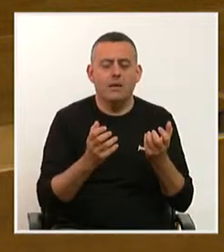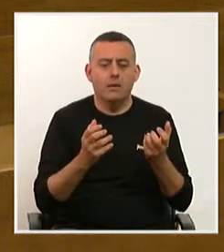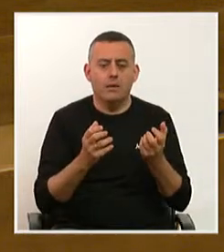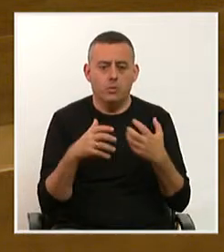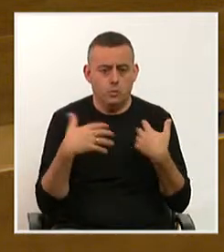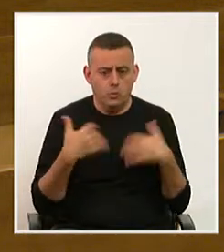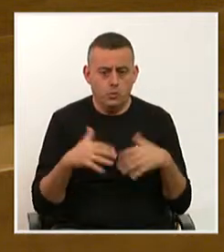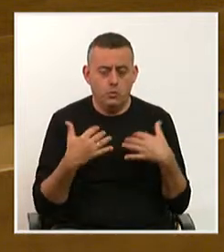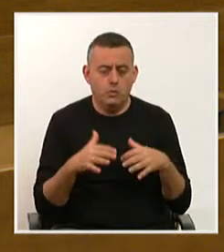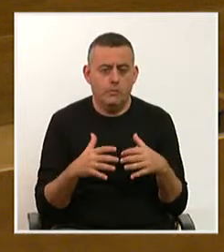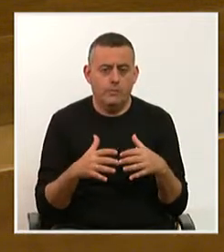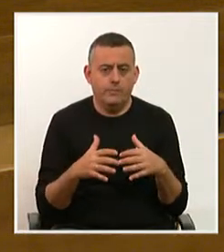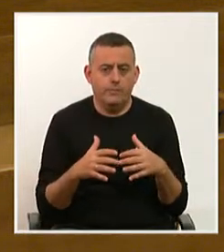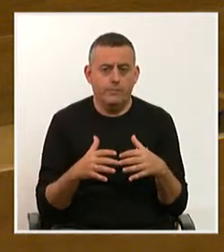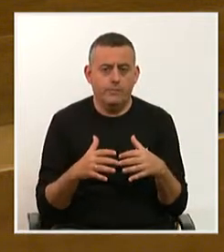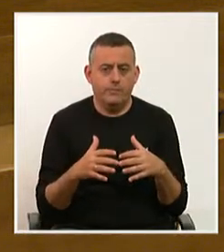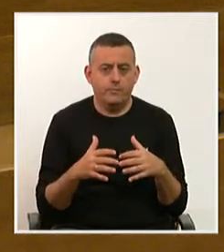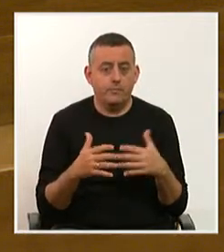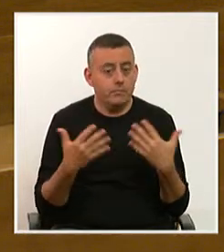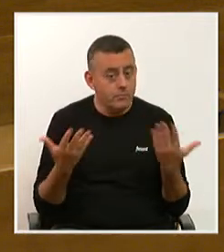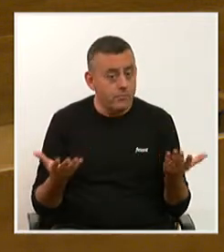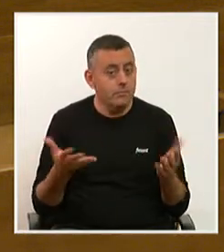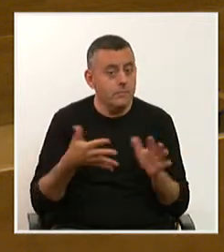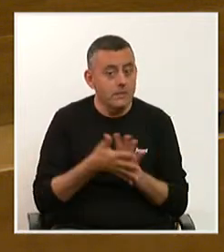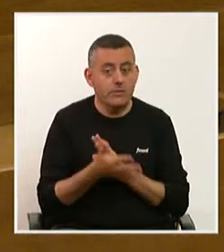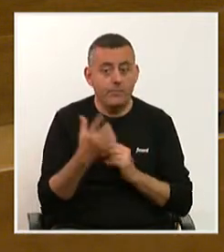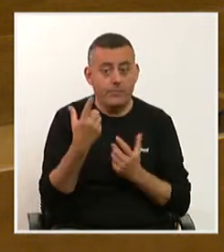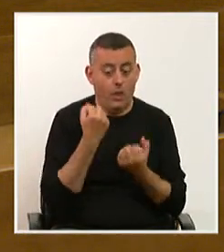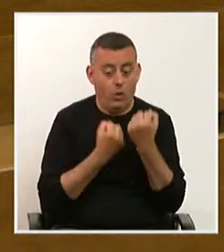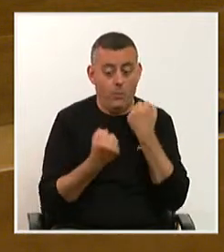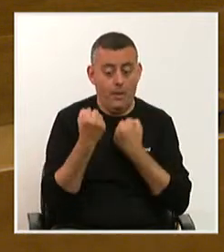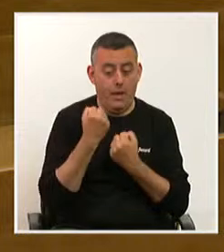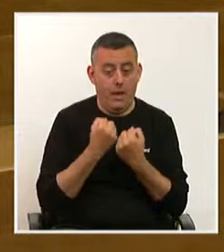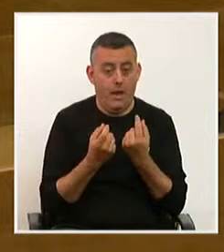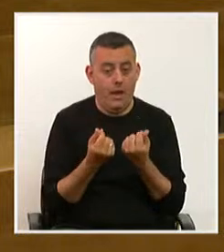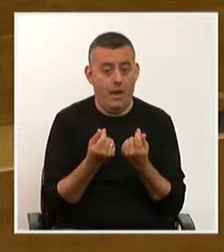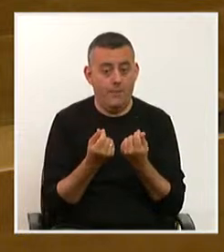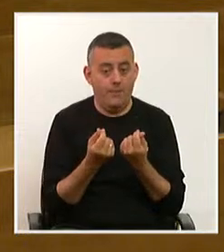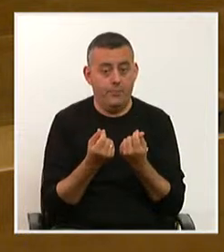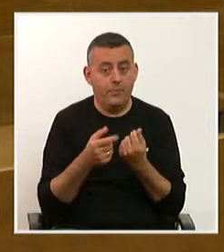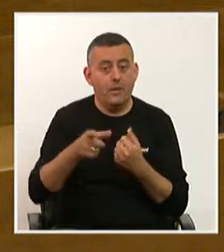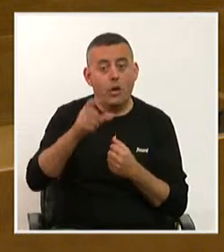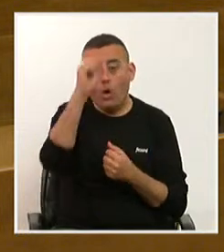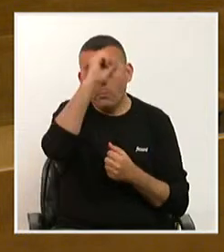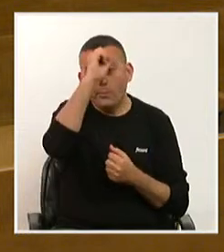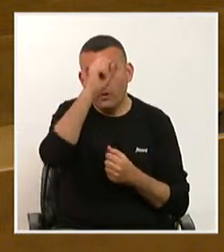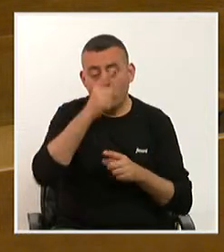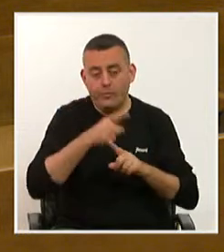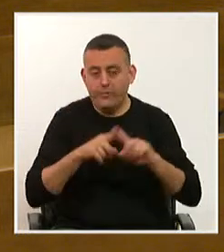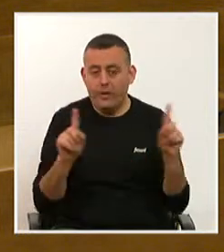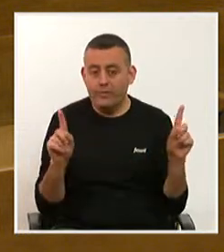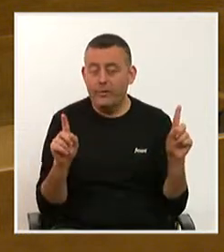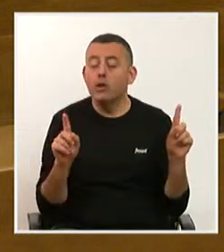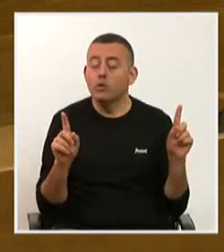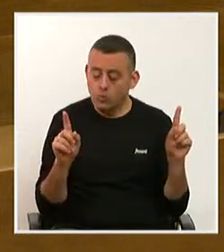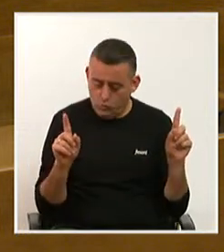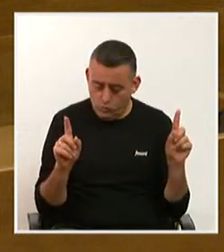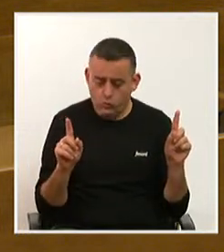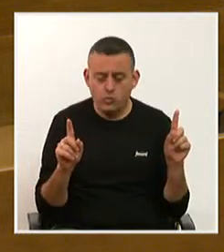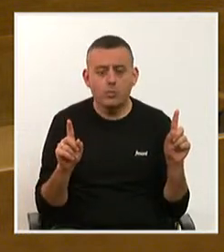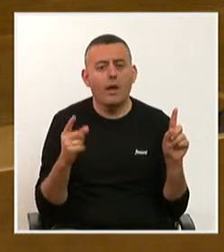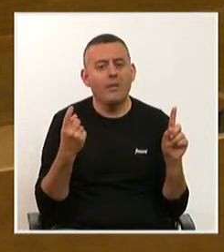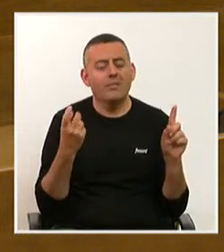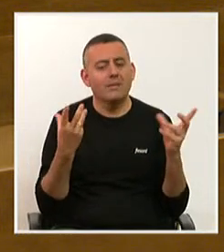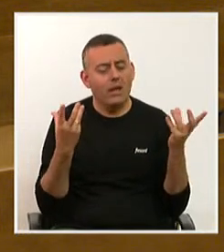inclús una visión difer de la economía la tenim y difer per que pod compartir y